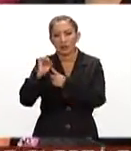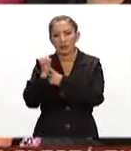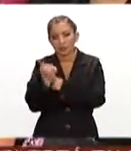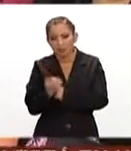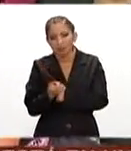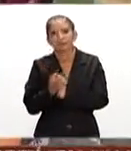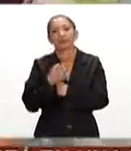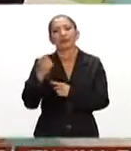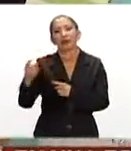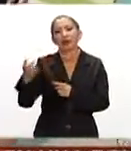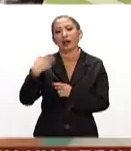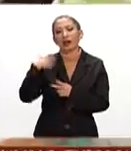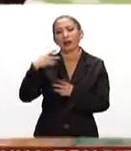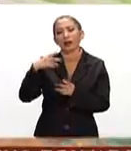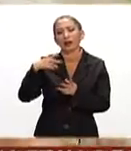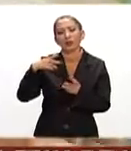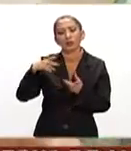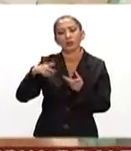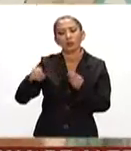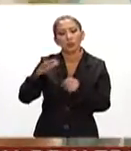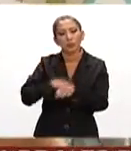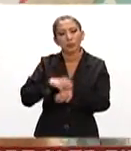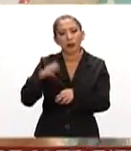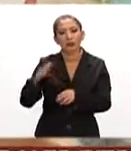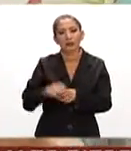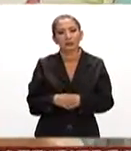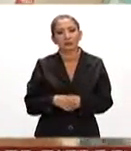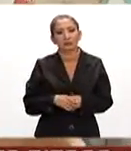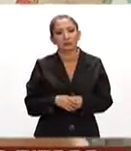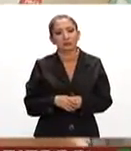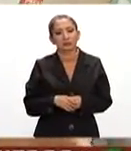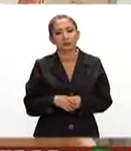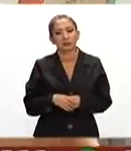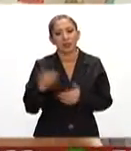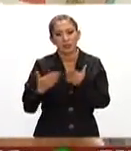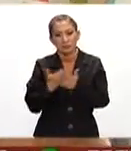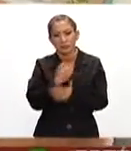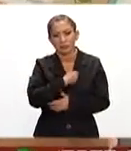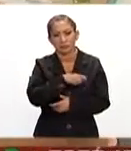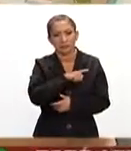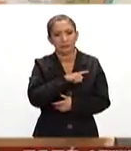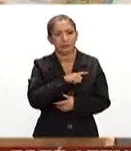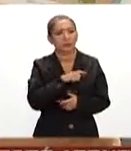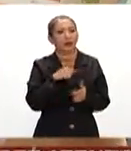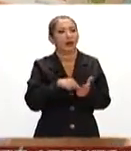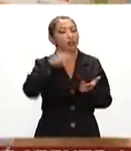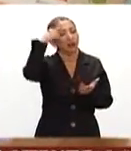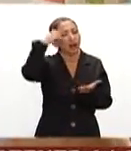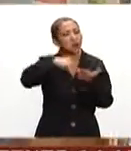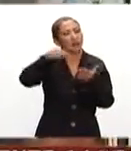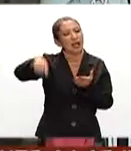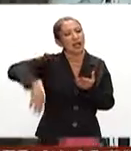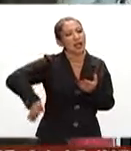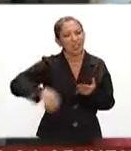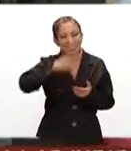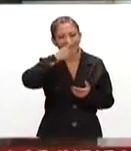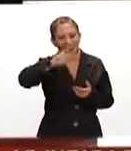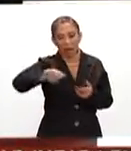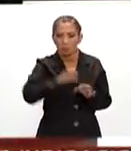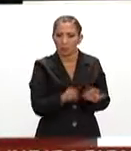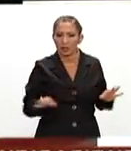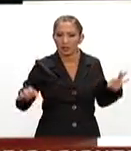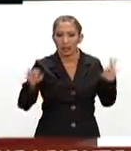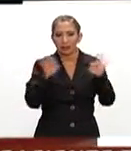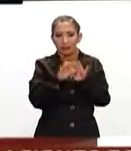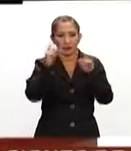situación, digamos, que las hace mucho más vulnerables. Así es, doctora. En el momento de los servicios de salud. Y sobre todo creo que usted dijo la parte